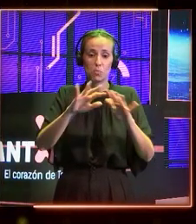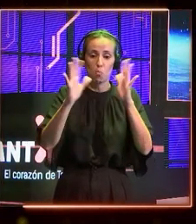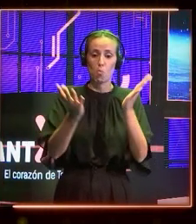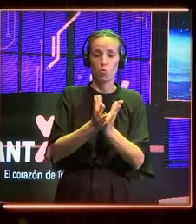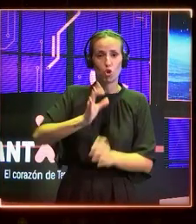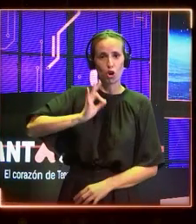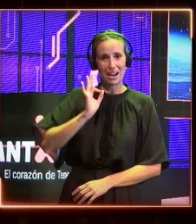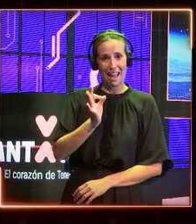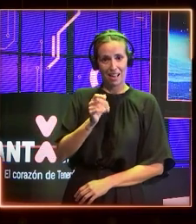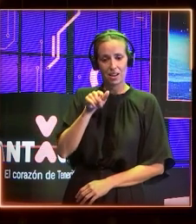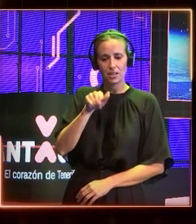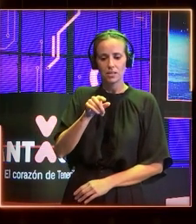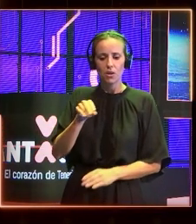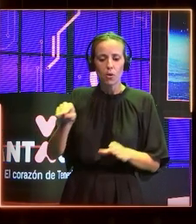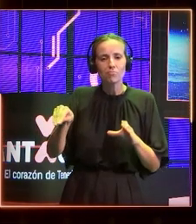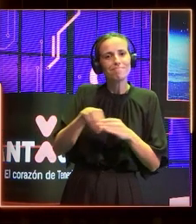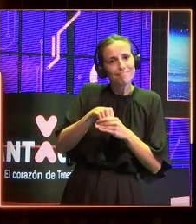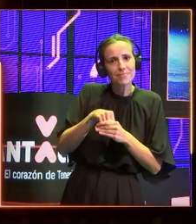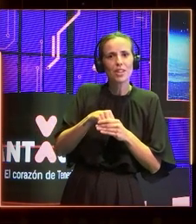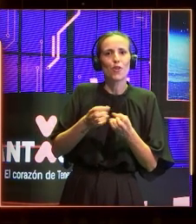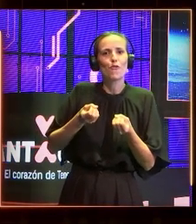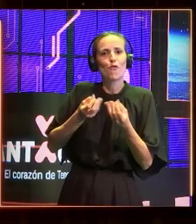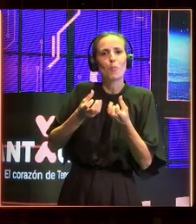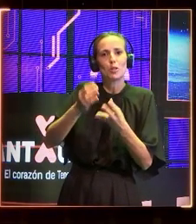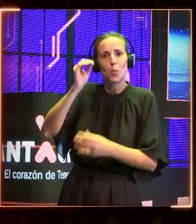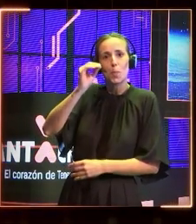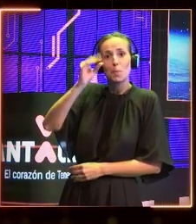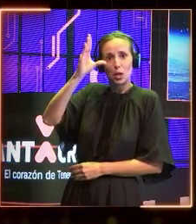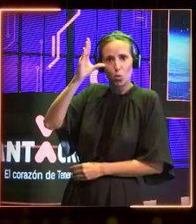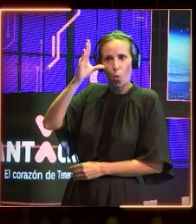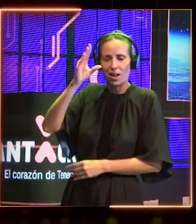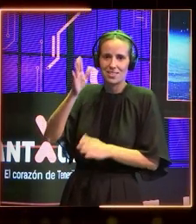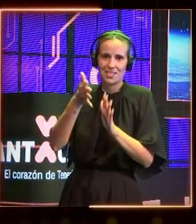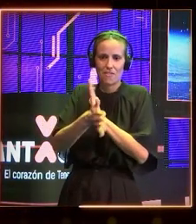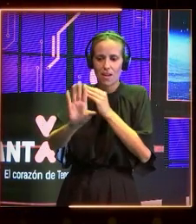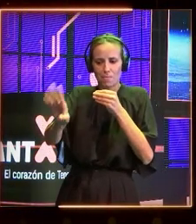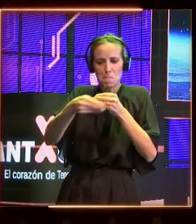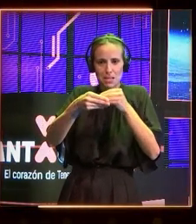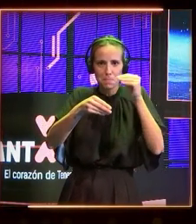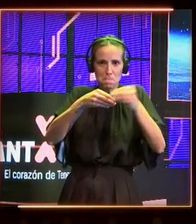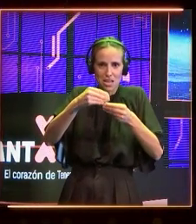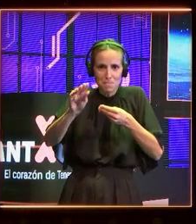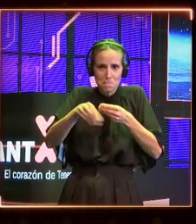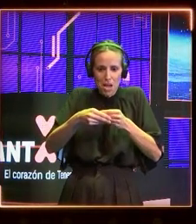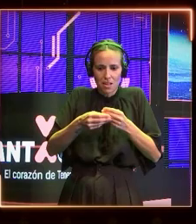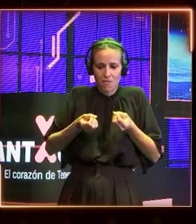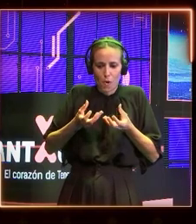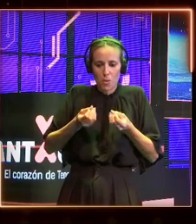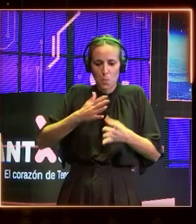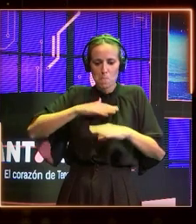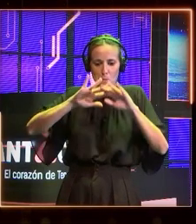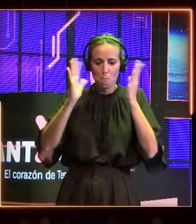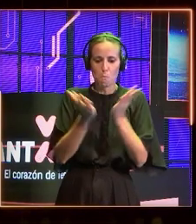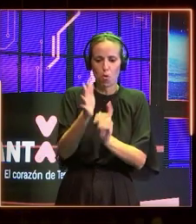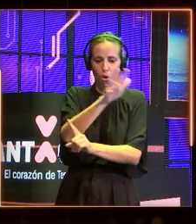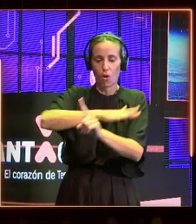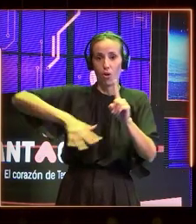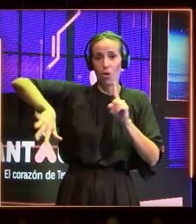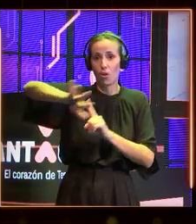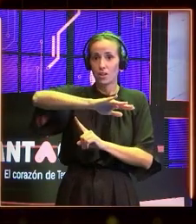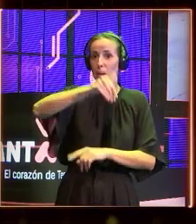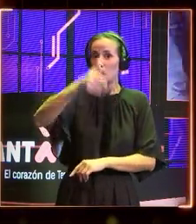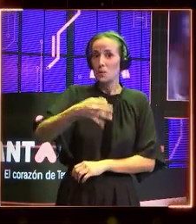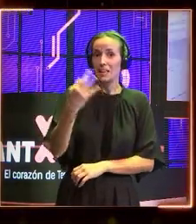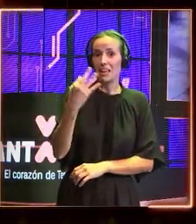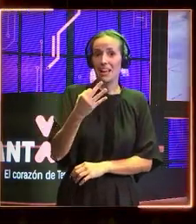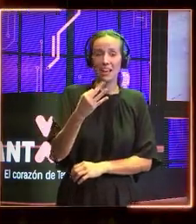complementado por información virtual que nos da información adicional sobre el mundo que nos rodea y lo más importante es el el aspecto